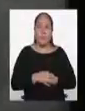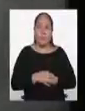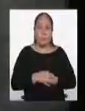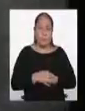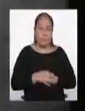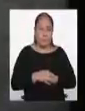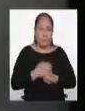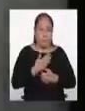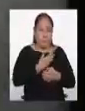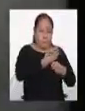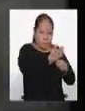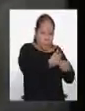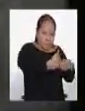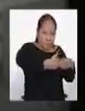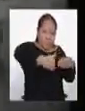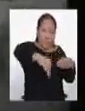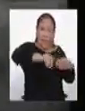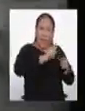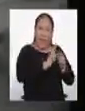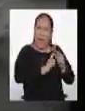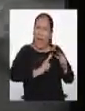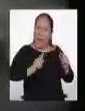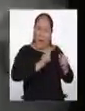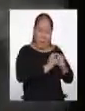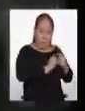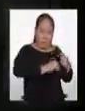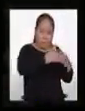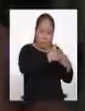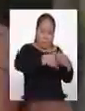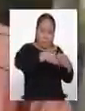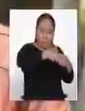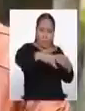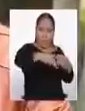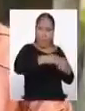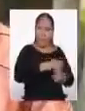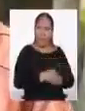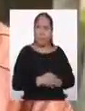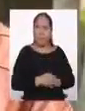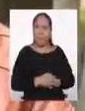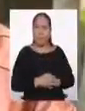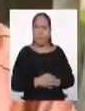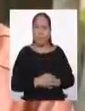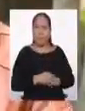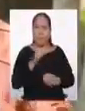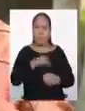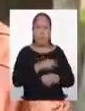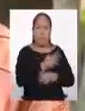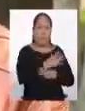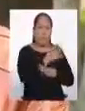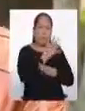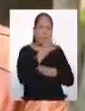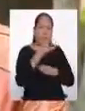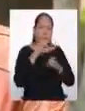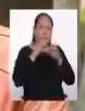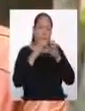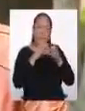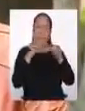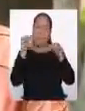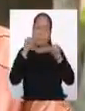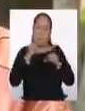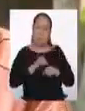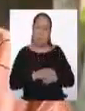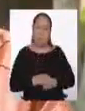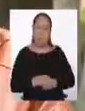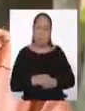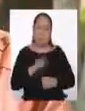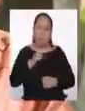Porque el frente era extenso, era extremadamente extenso, y la zona era de una vegetación densa y de comunicaciones muy pobres,